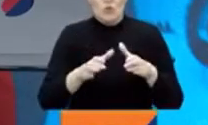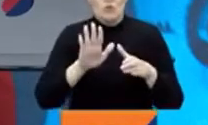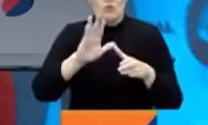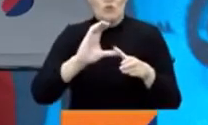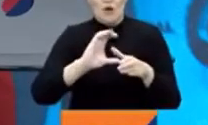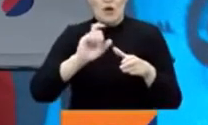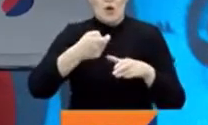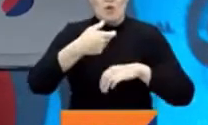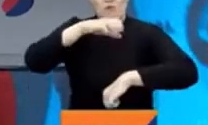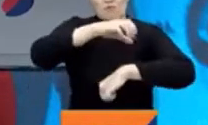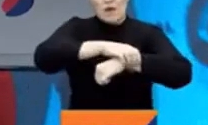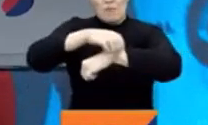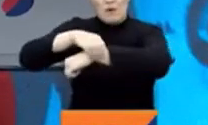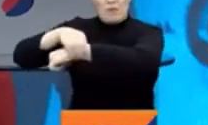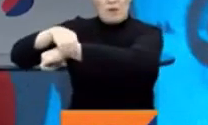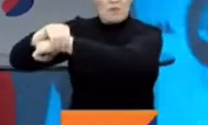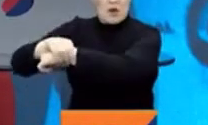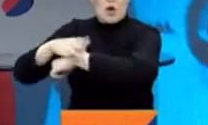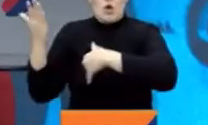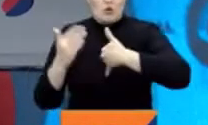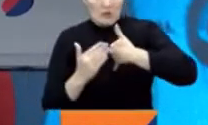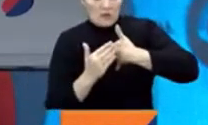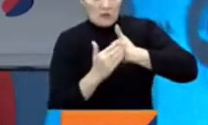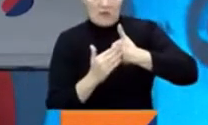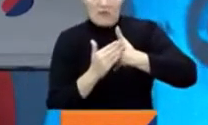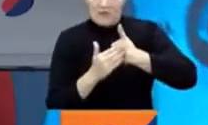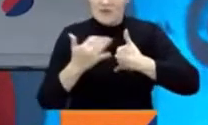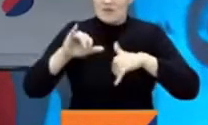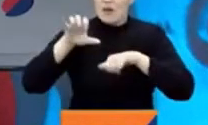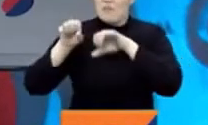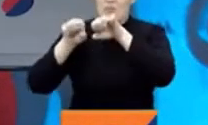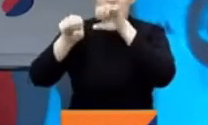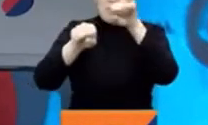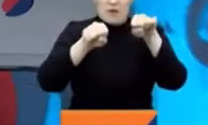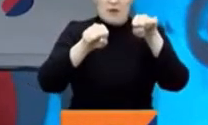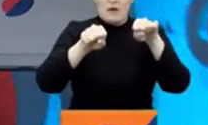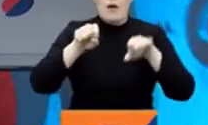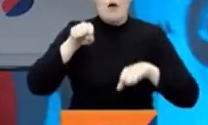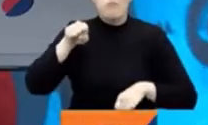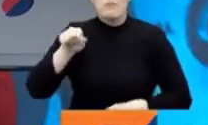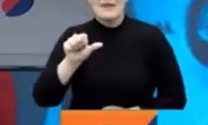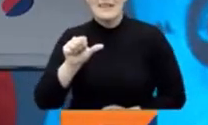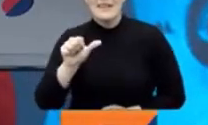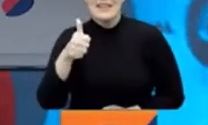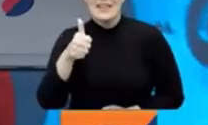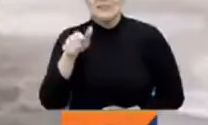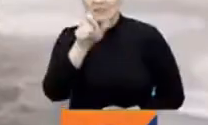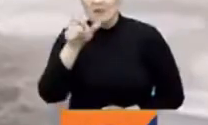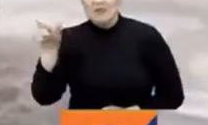en el Magdalena Medio. Entre los capturados hay 10 cabecillas que operaban en Bolívar y Santander.